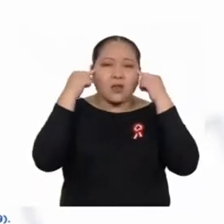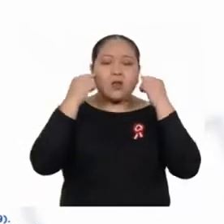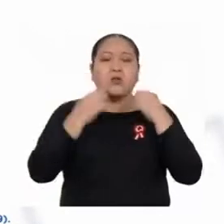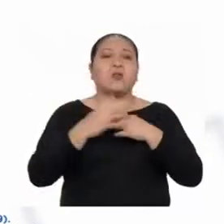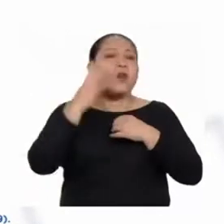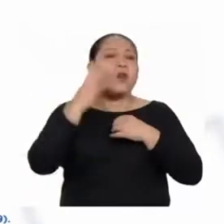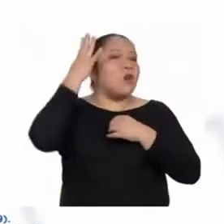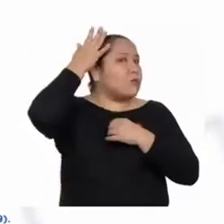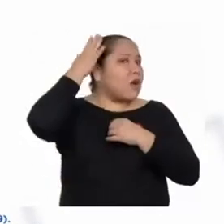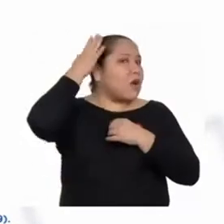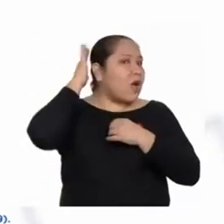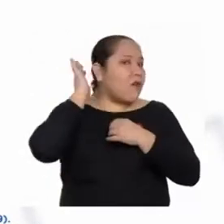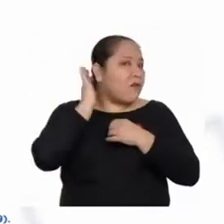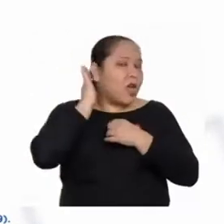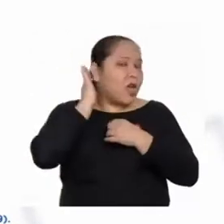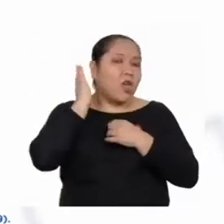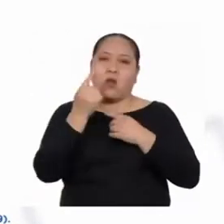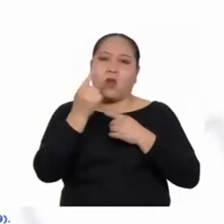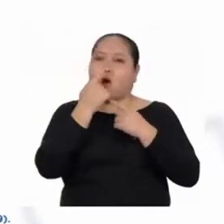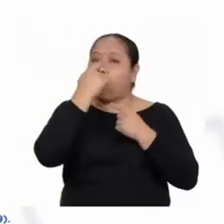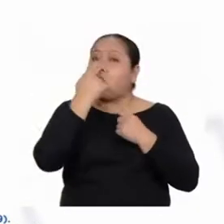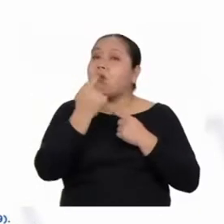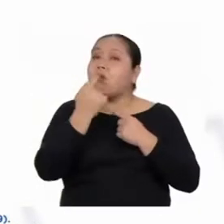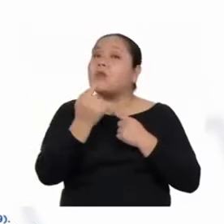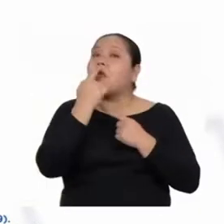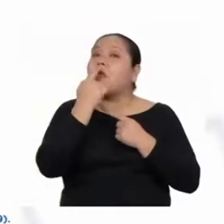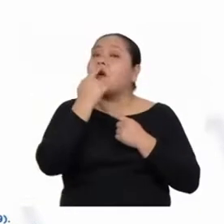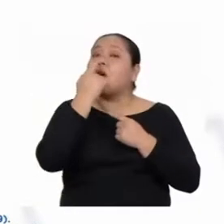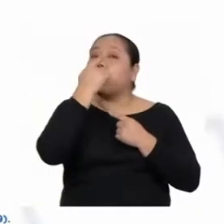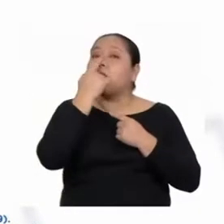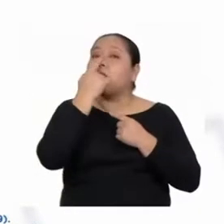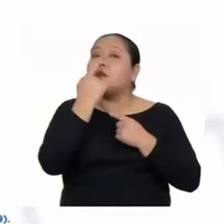de nariz, entre otras, y